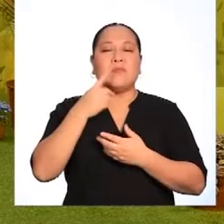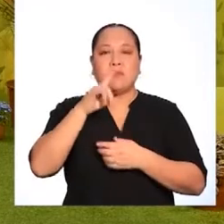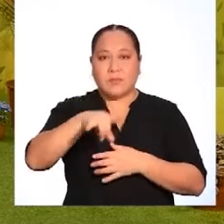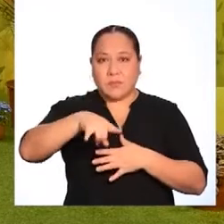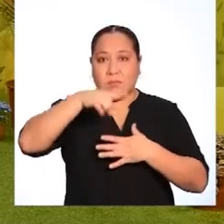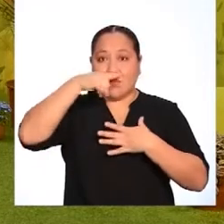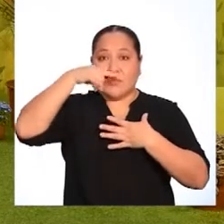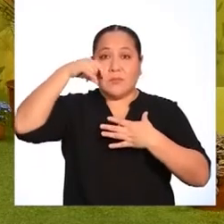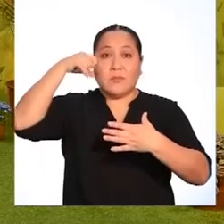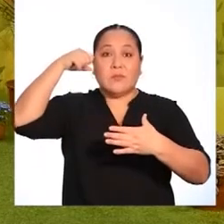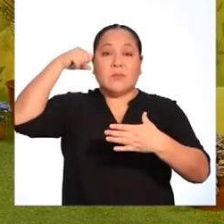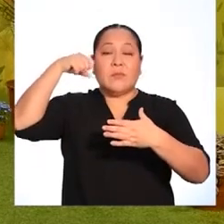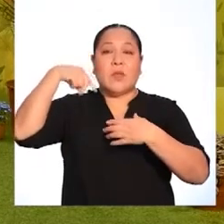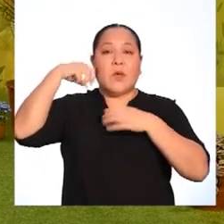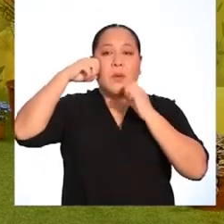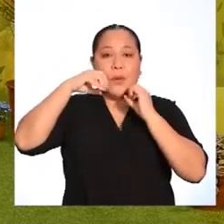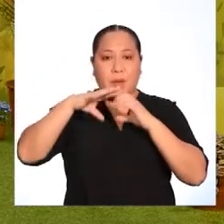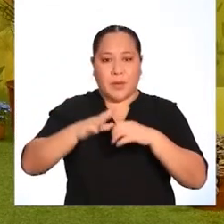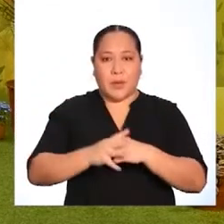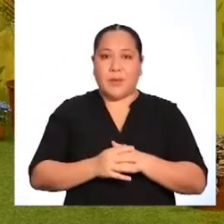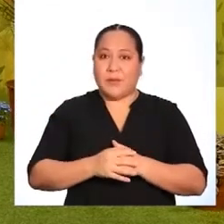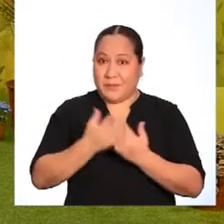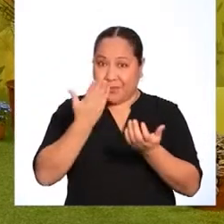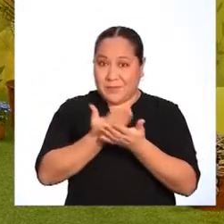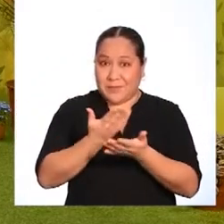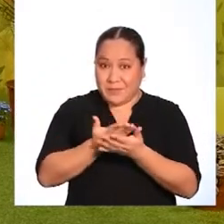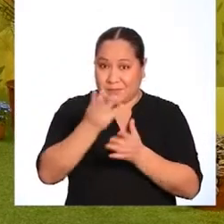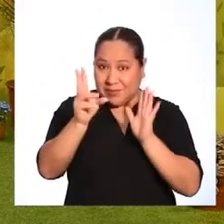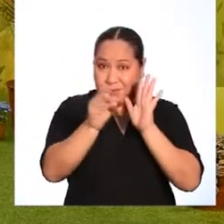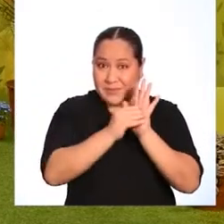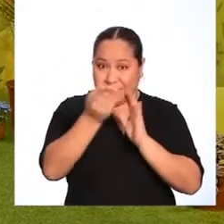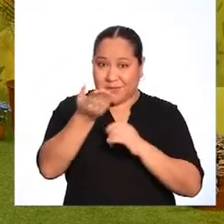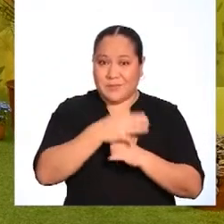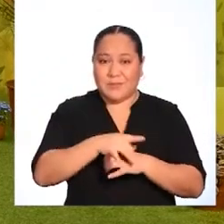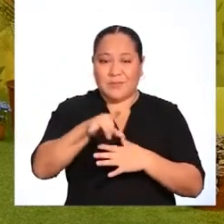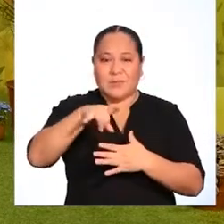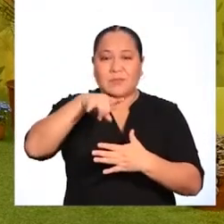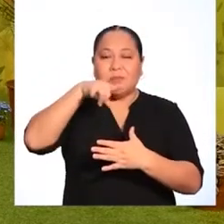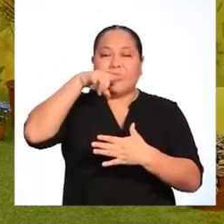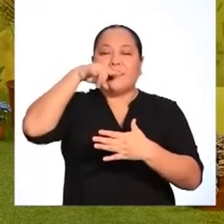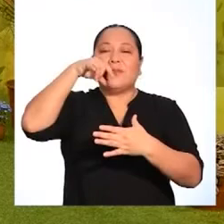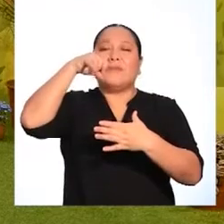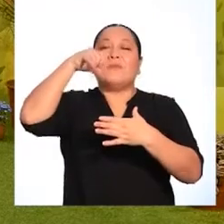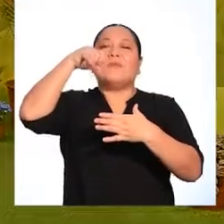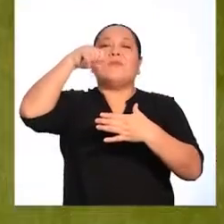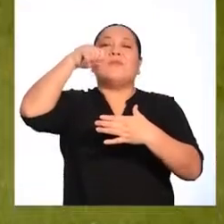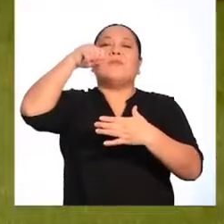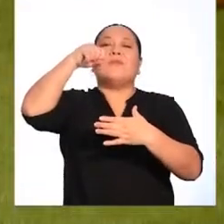inhalamos profundamente y exhalamos muy bien vamos a hacerlo